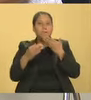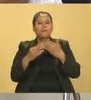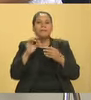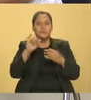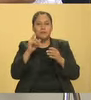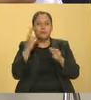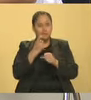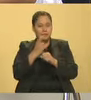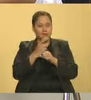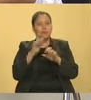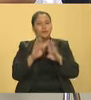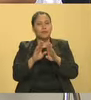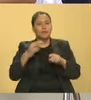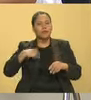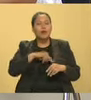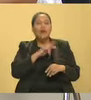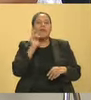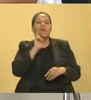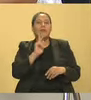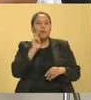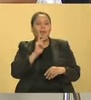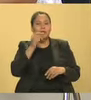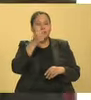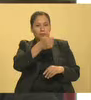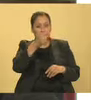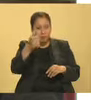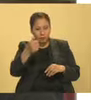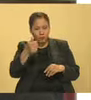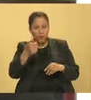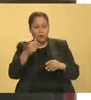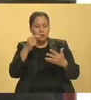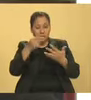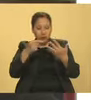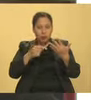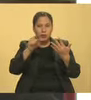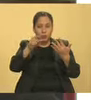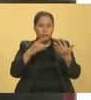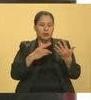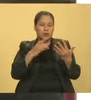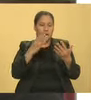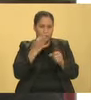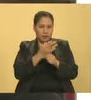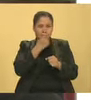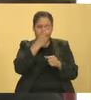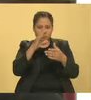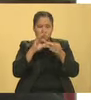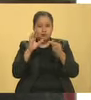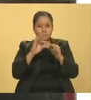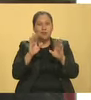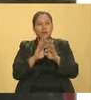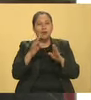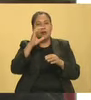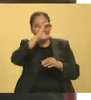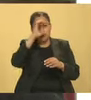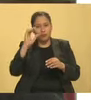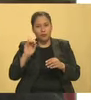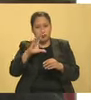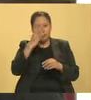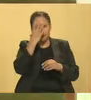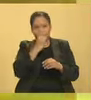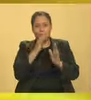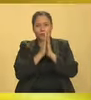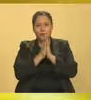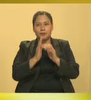A ver. Exfoliarse y hacer una prueba con cada uno de los métodos que les voy a comentar ahora. A ver. Pueden ir poniendo las hermosas imágenes,